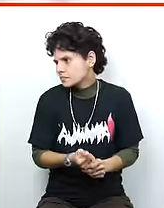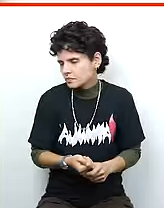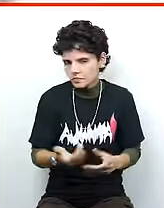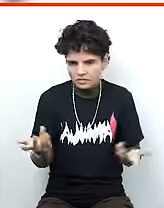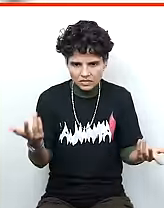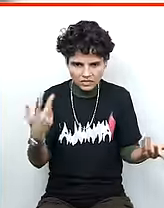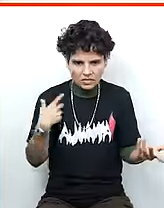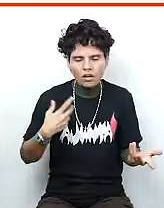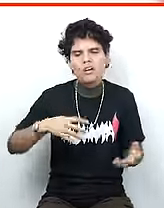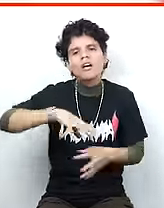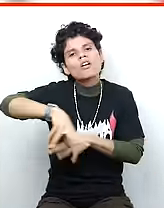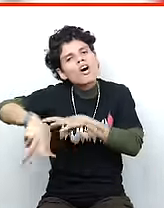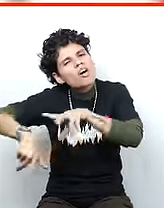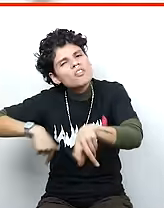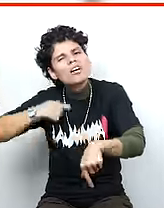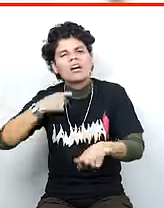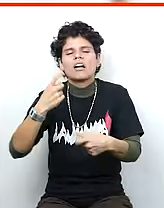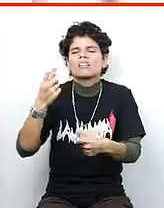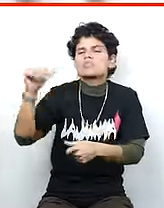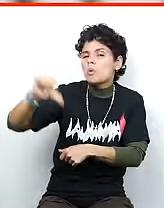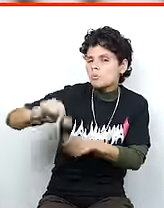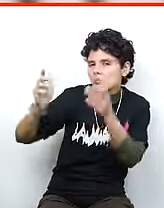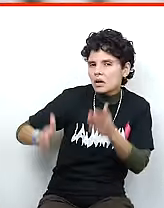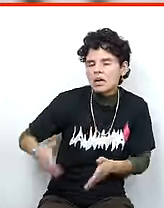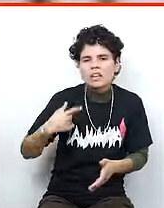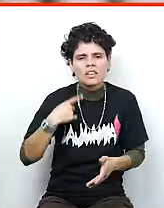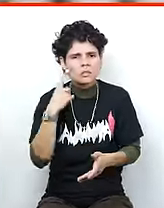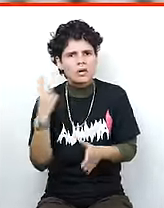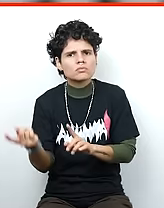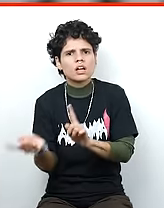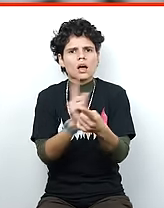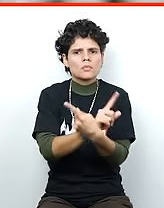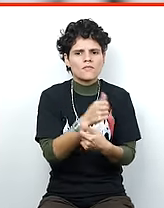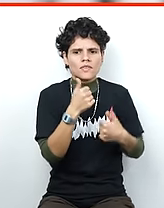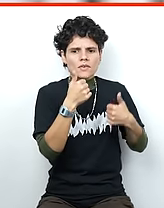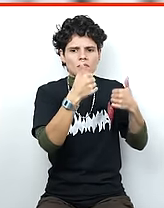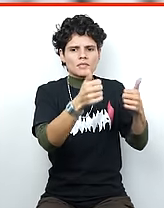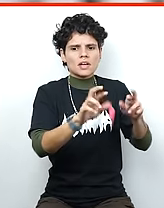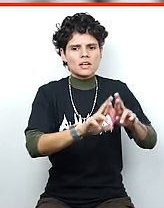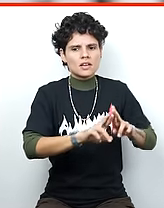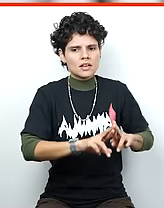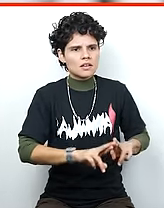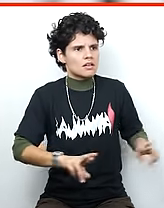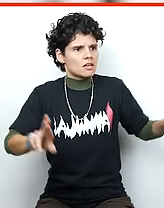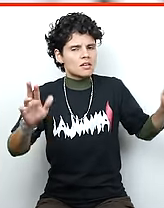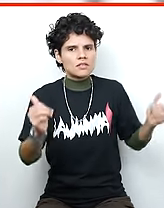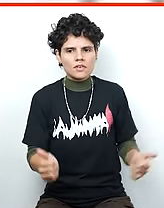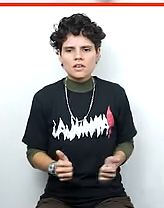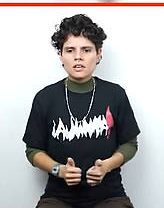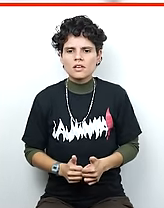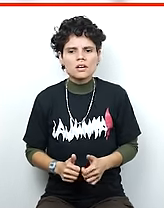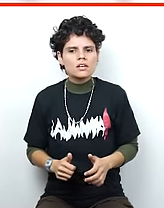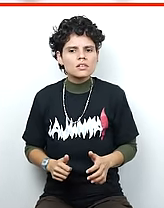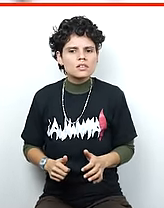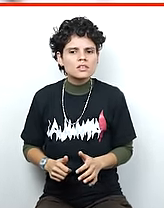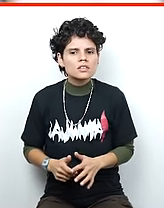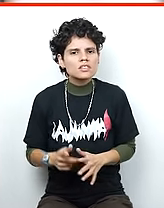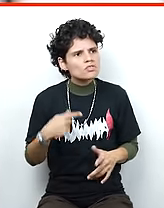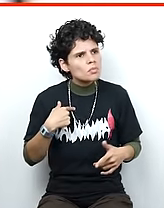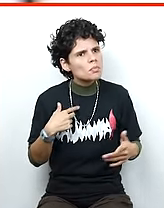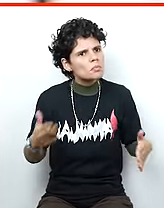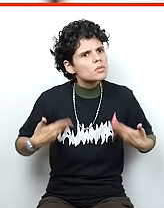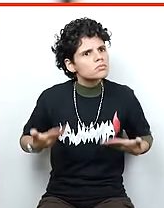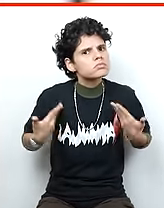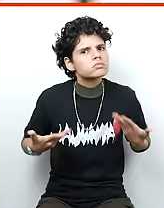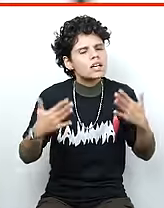a hacer cosas de la calle o a robar o alguna guay, a veces te puedes irte bien y te relajáis, pues. Callé, yo no decía, ah, ya, y ya me eché un resto, ya era. Entonces eso